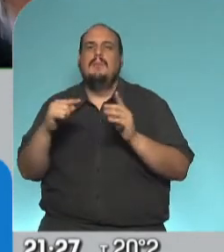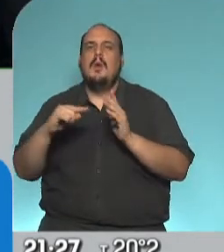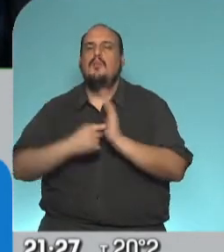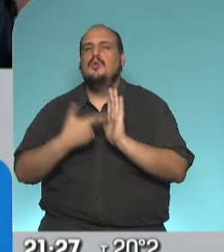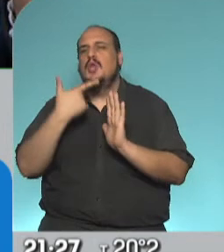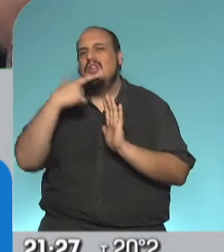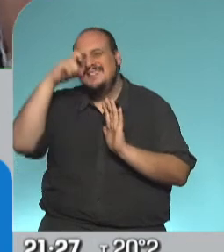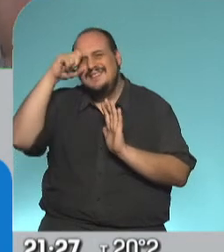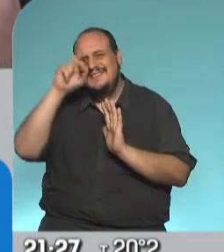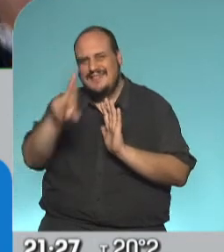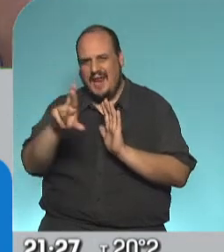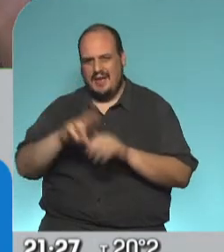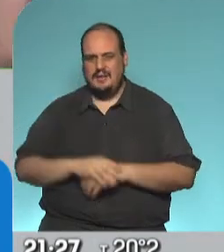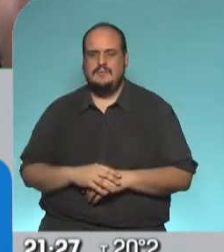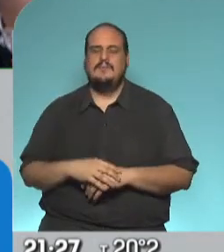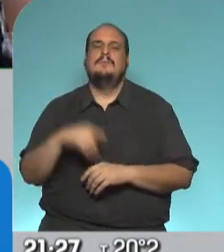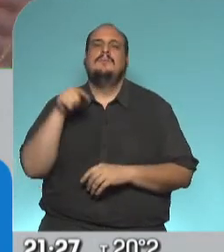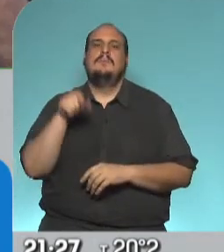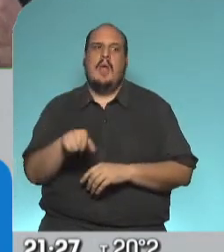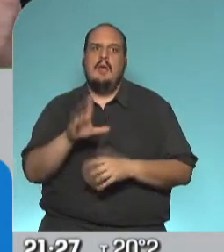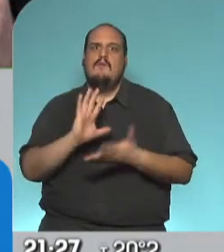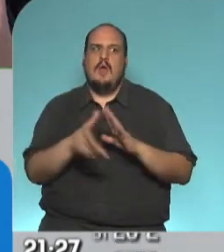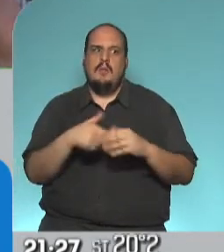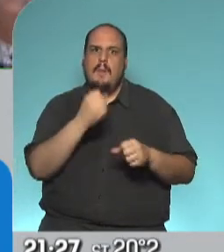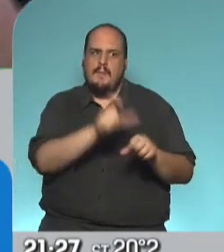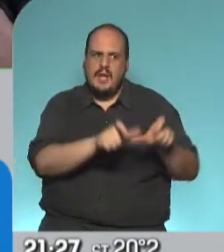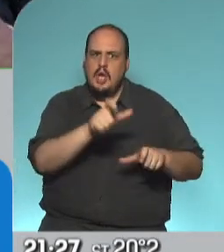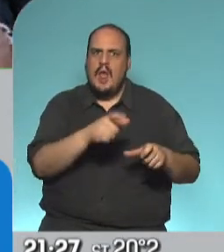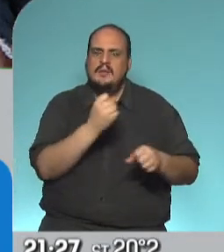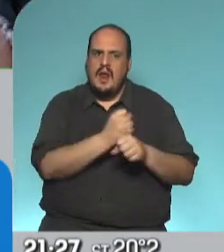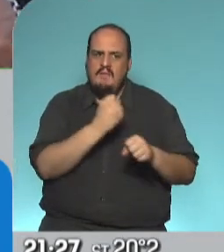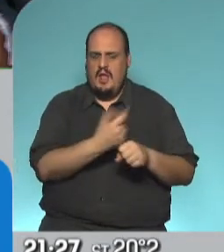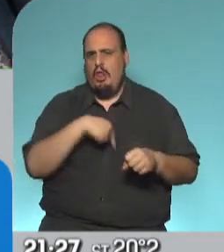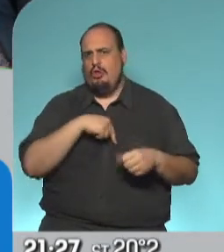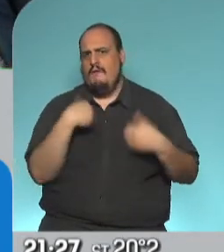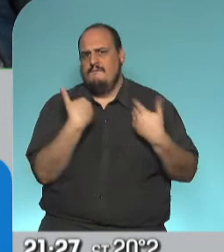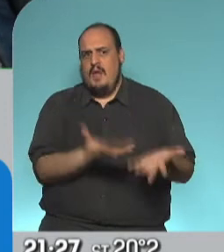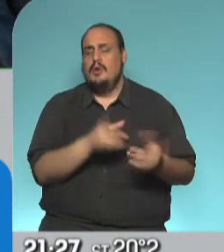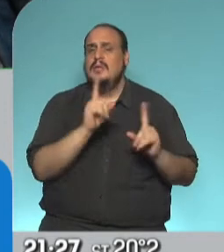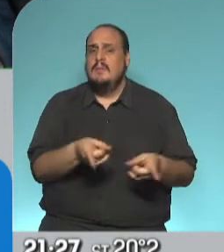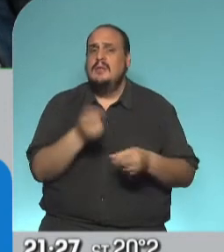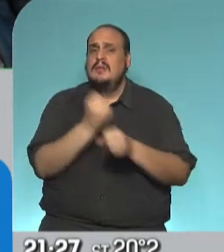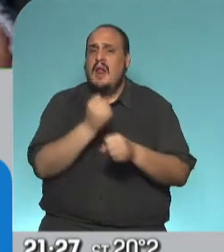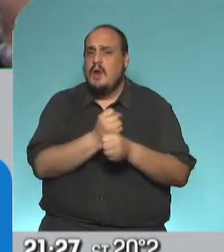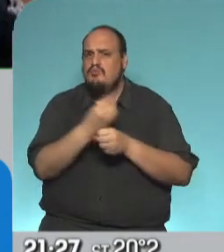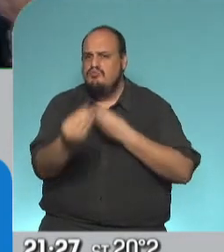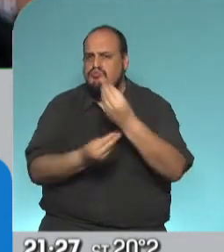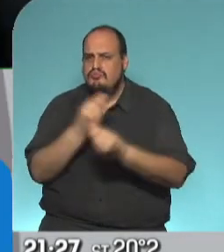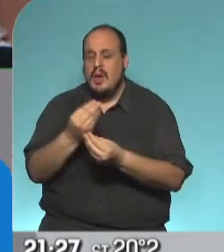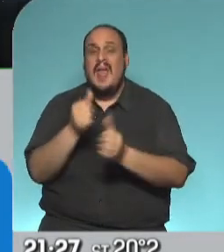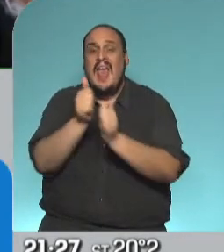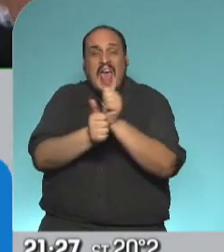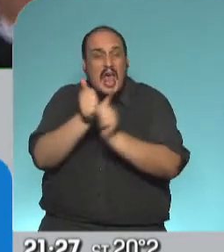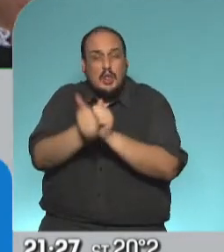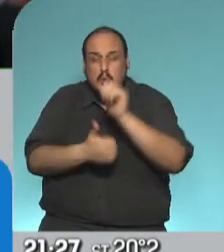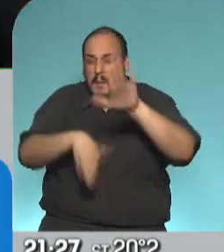una decisión de claramente favorecer a los trabajadores, crear trabajo. No hay industria que